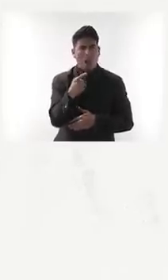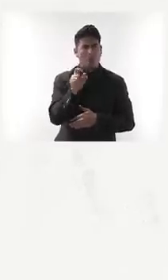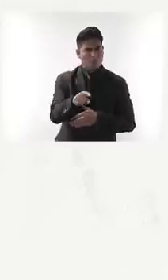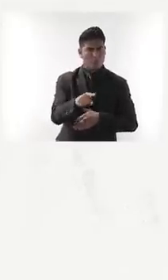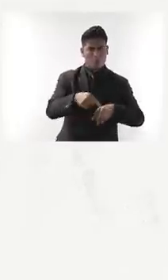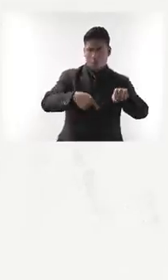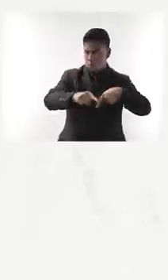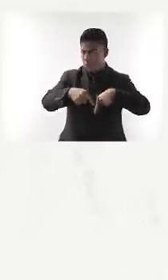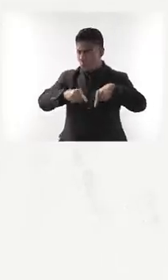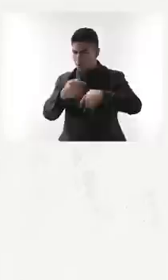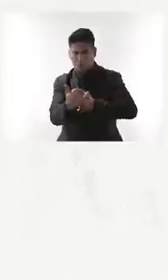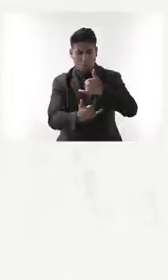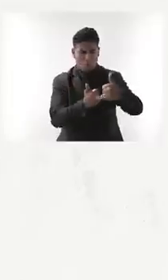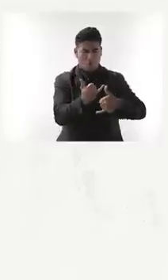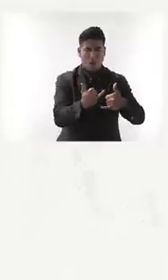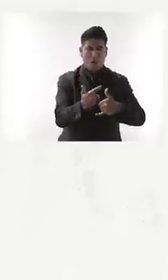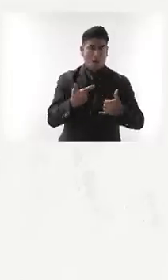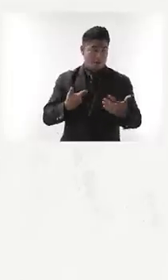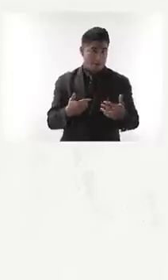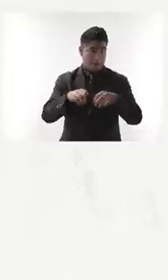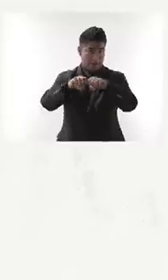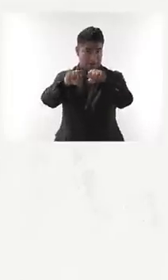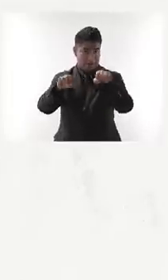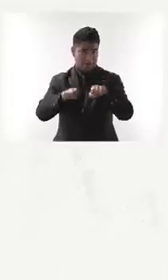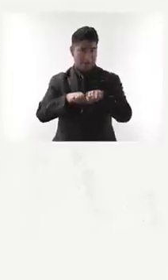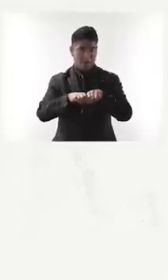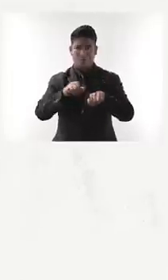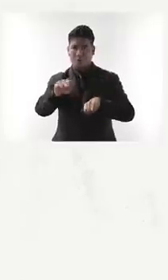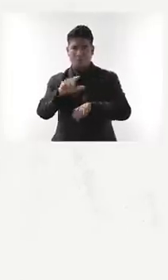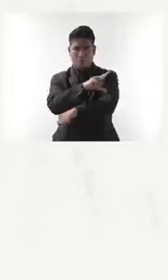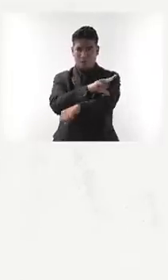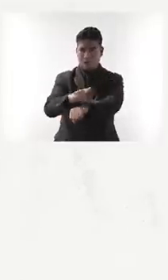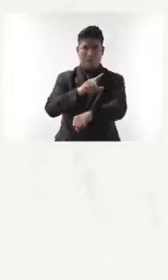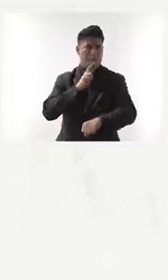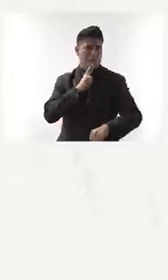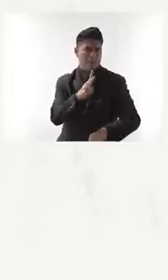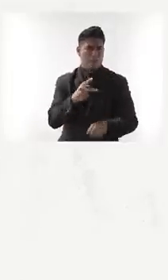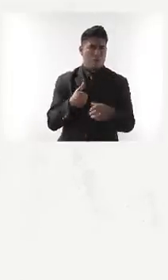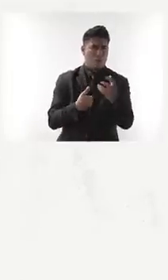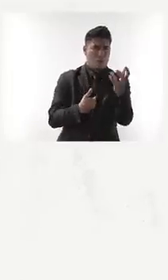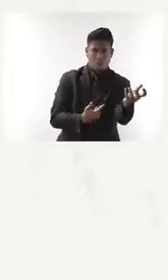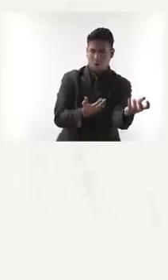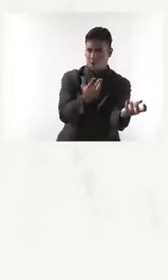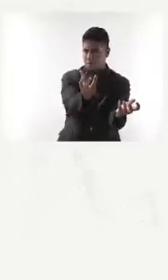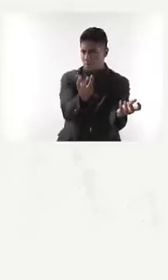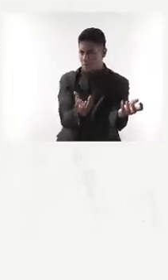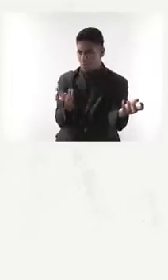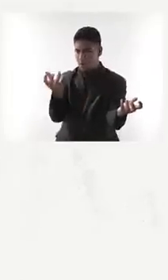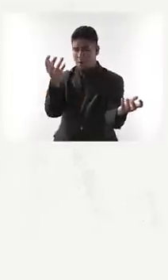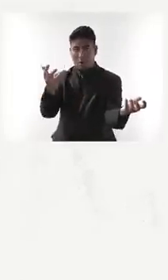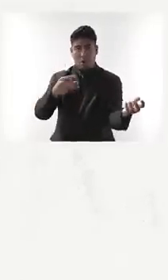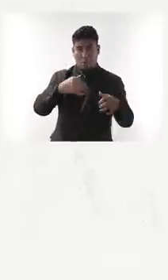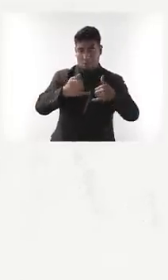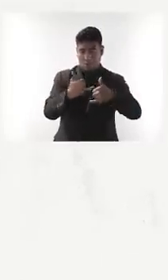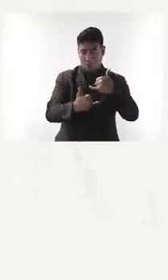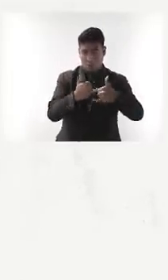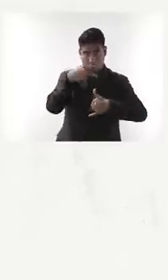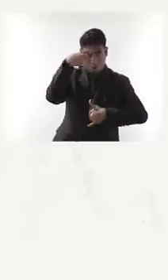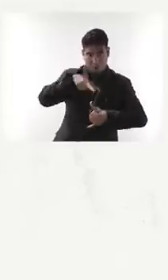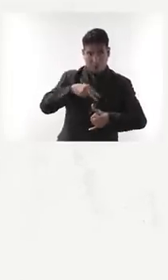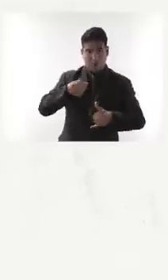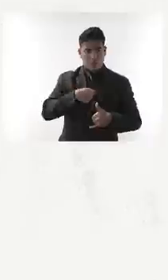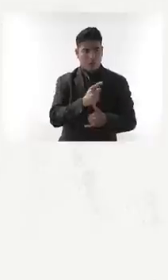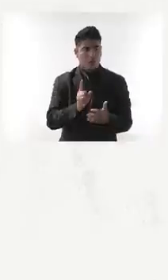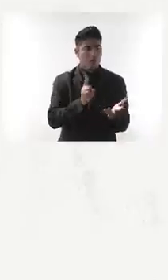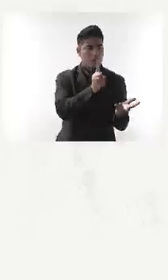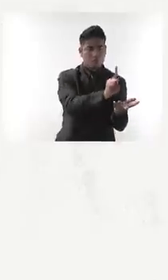ligas del mundo, en los 5 mejores equipos de esas 5 mejores ligas. Si México quiere o tiene,